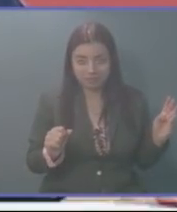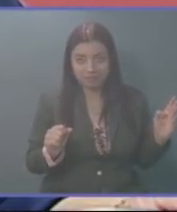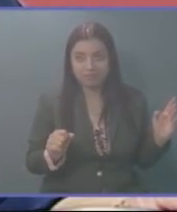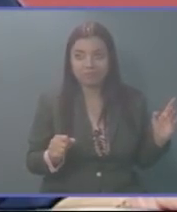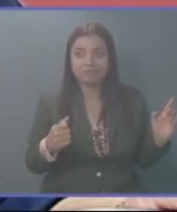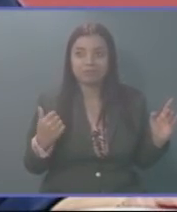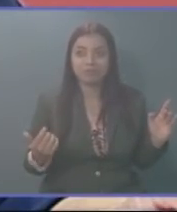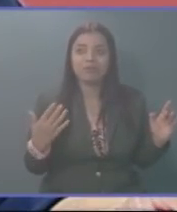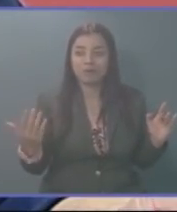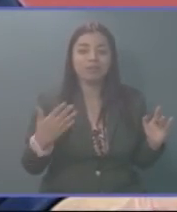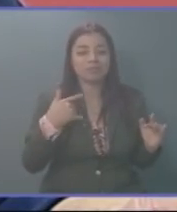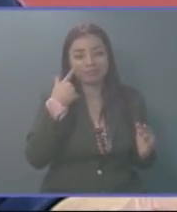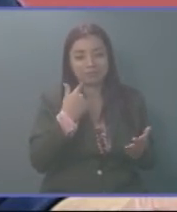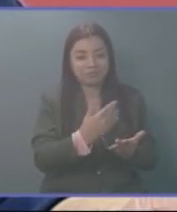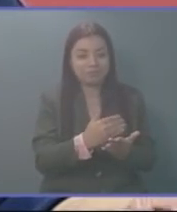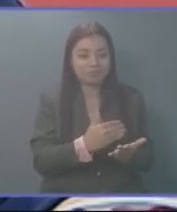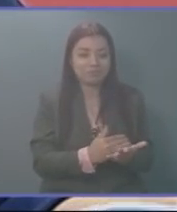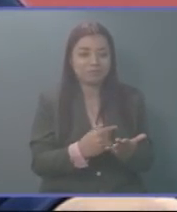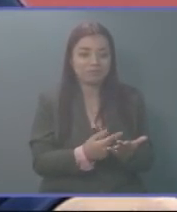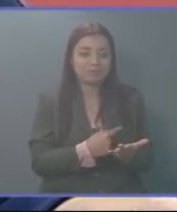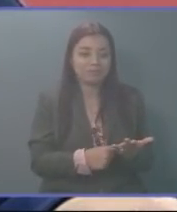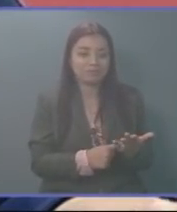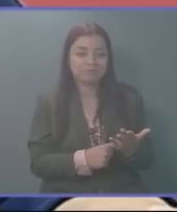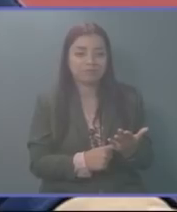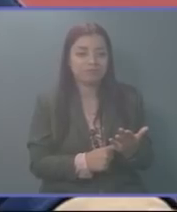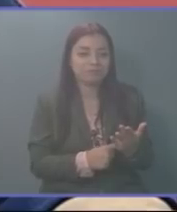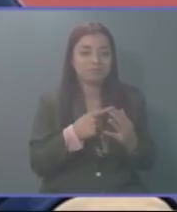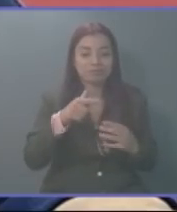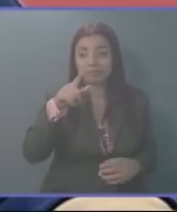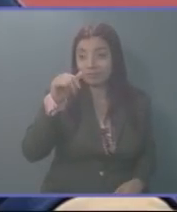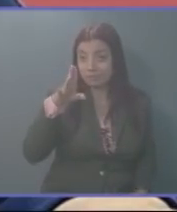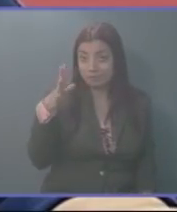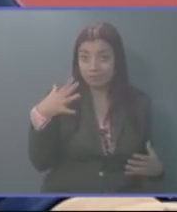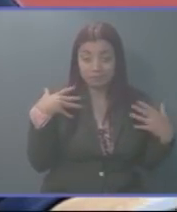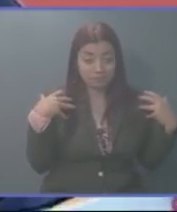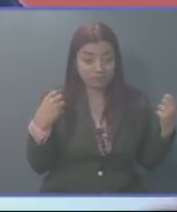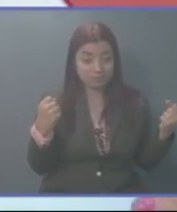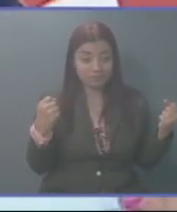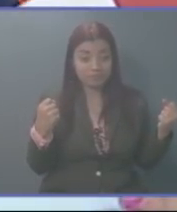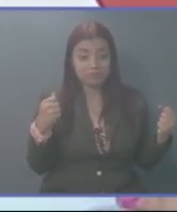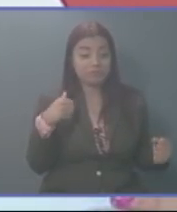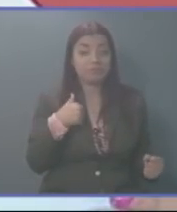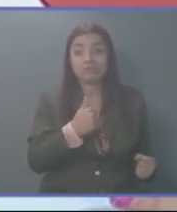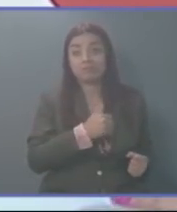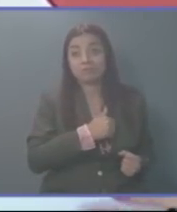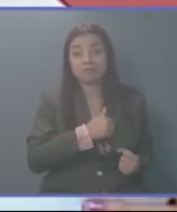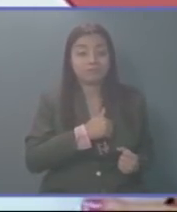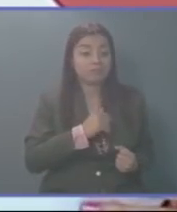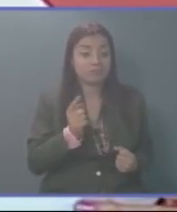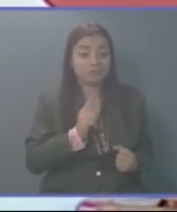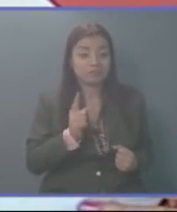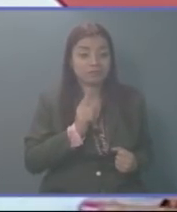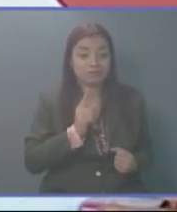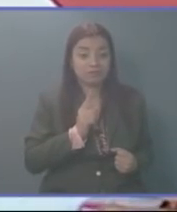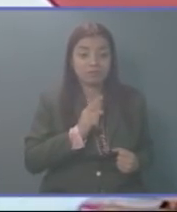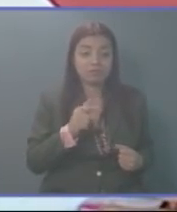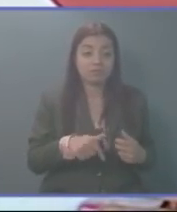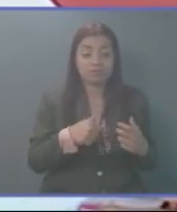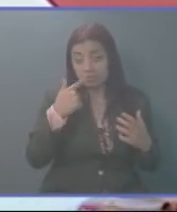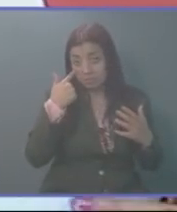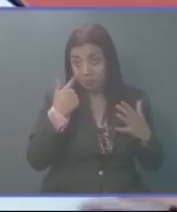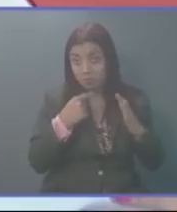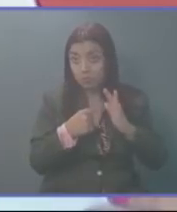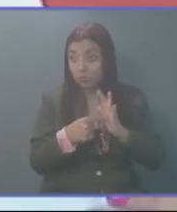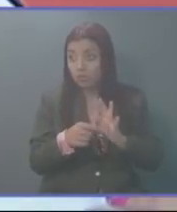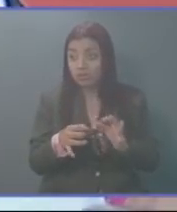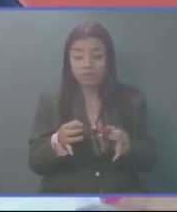tengo pruebas de Laboratorio Nacional de Salud del Ministerio, donde no me arroja ninguna muestra.